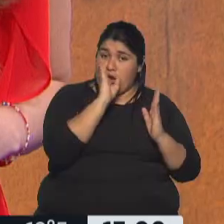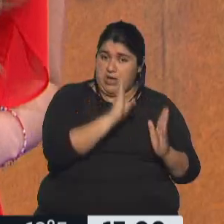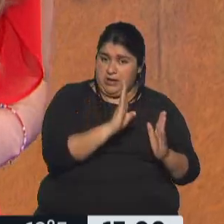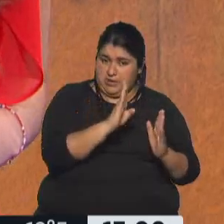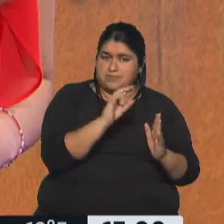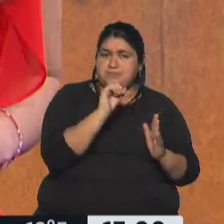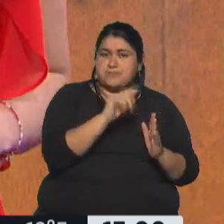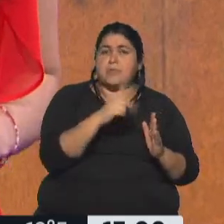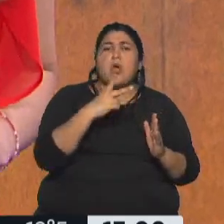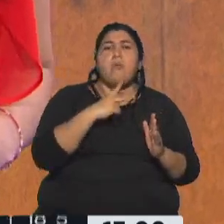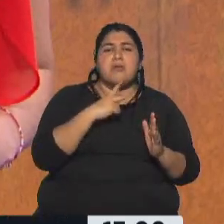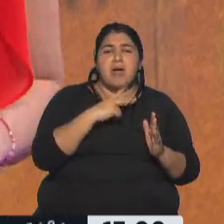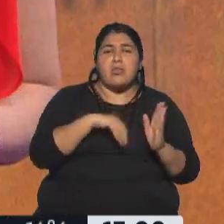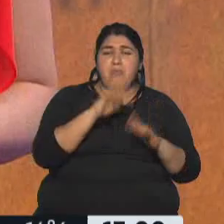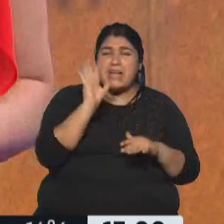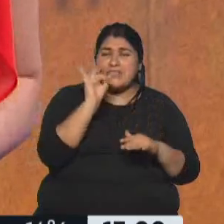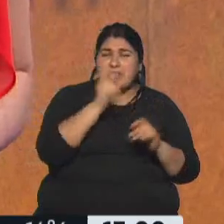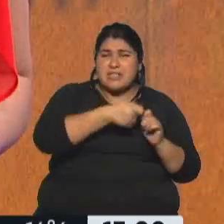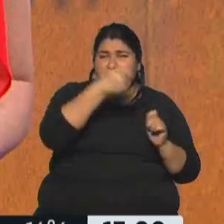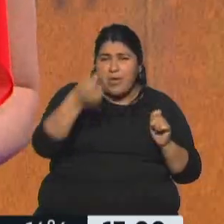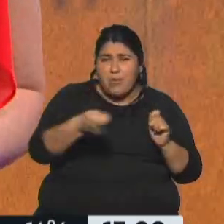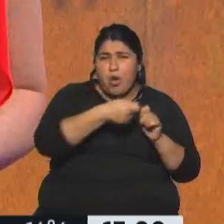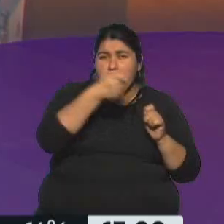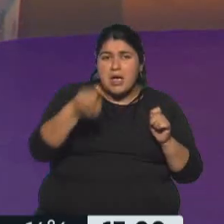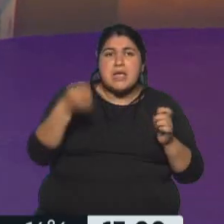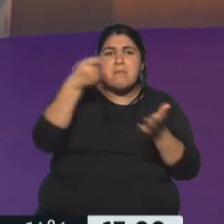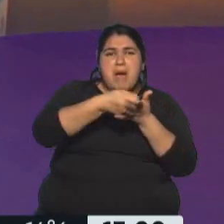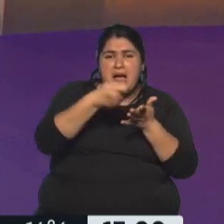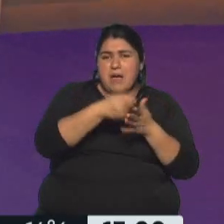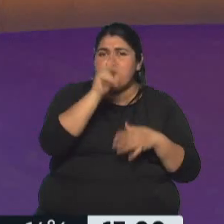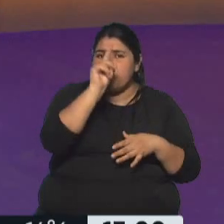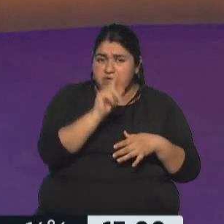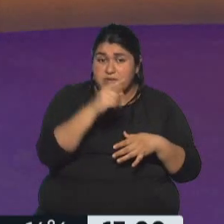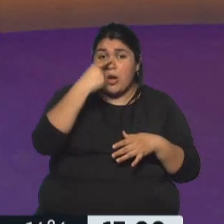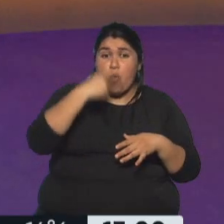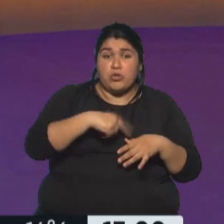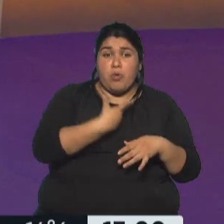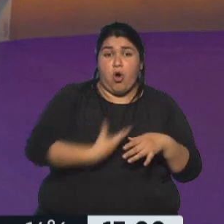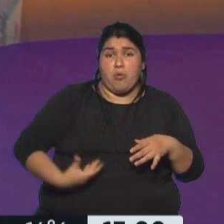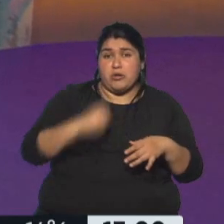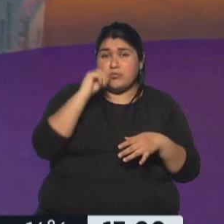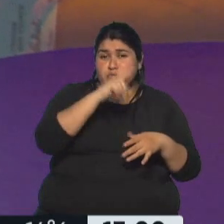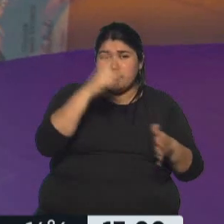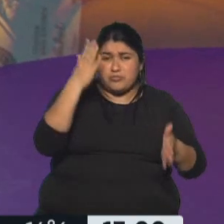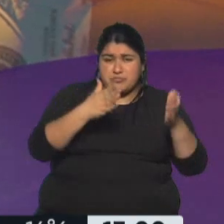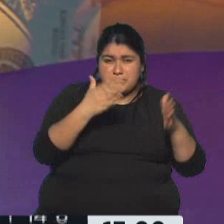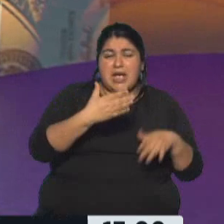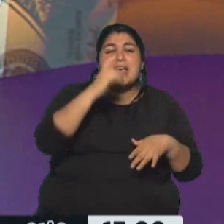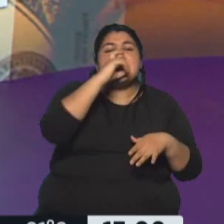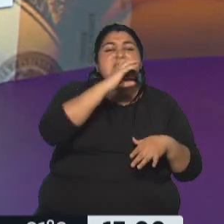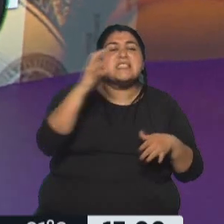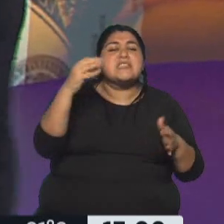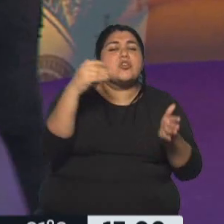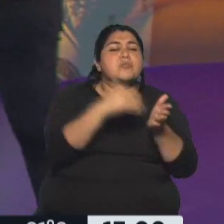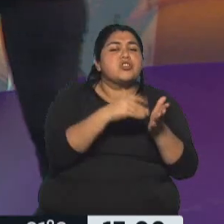tomó con privados, la que es difícil de devolver, la que es difícil de repagar, durante el último gobierno de Cristina Fernández de Kirchner se tomaron solamente 700